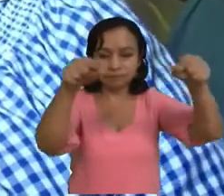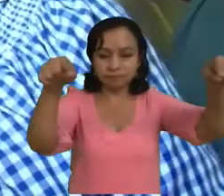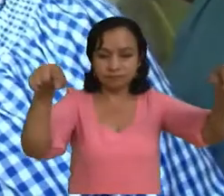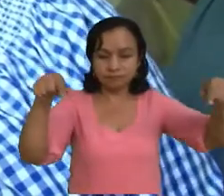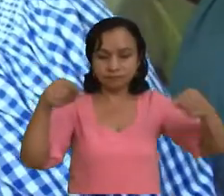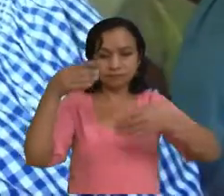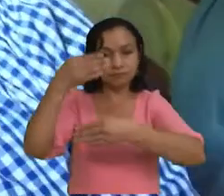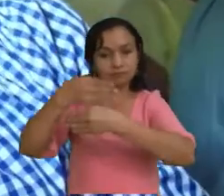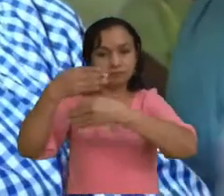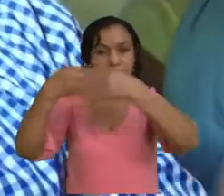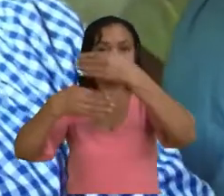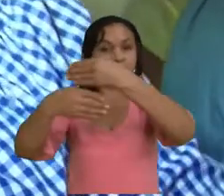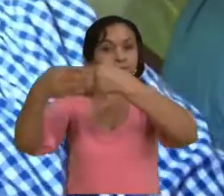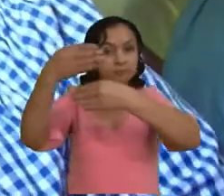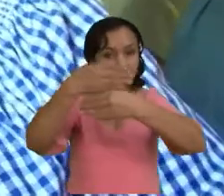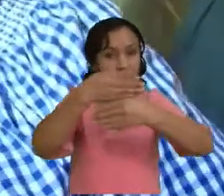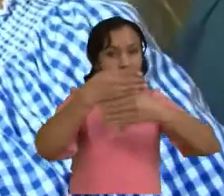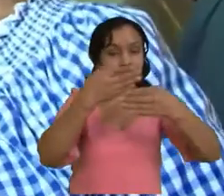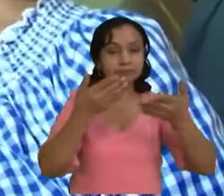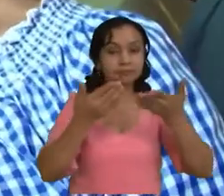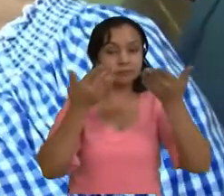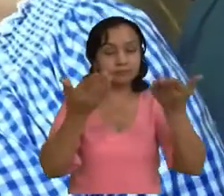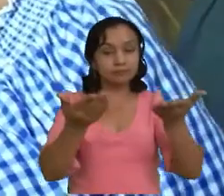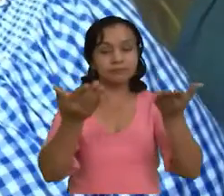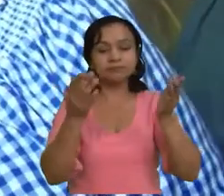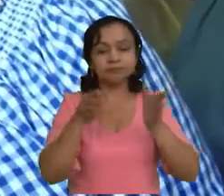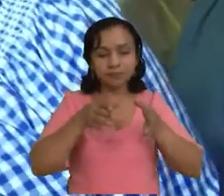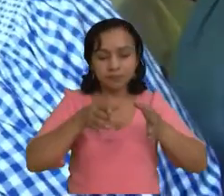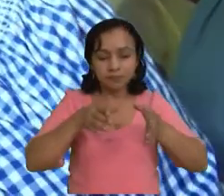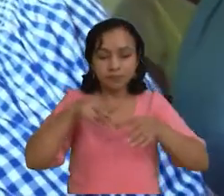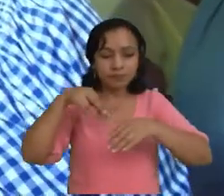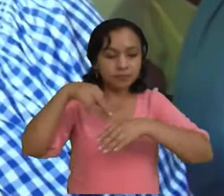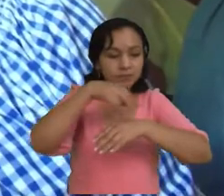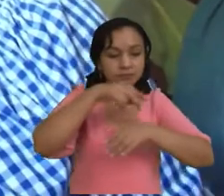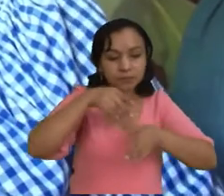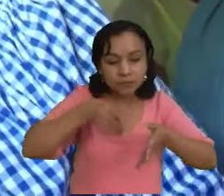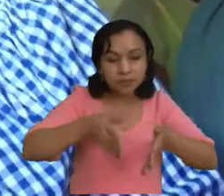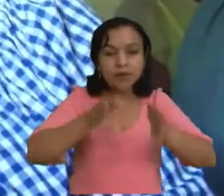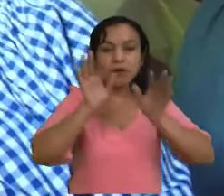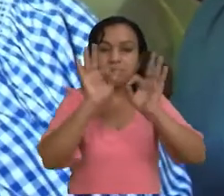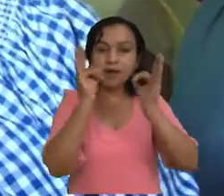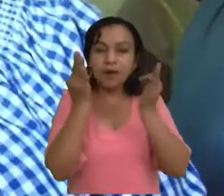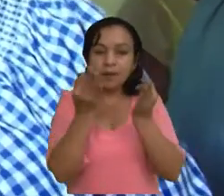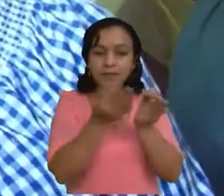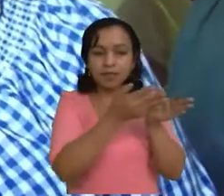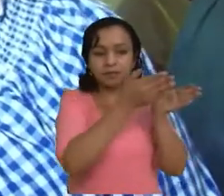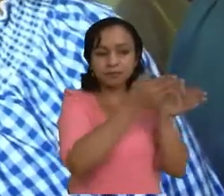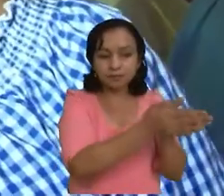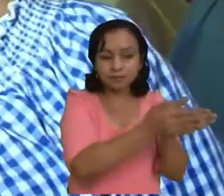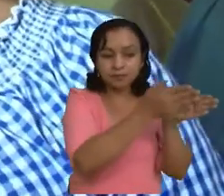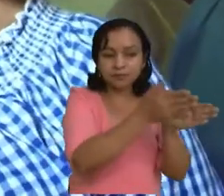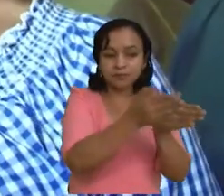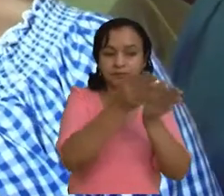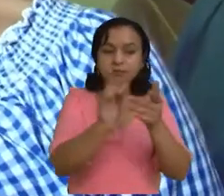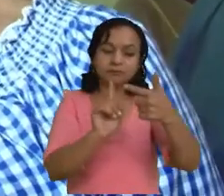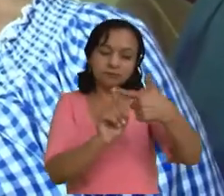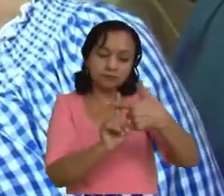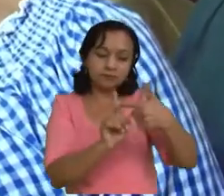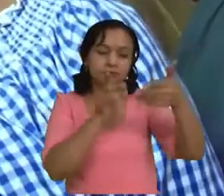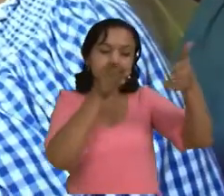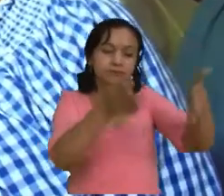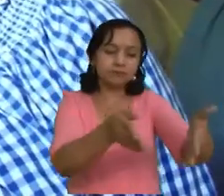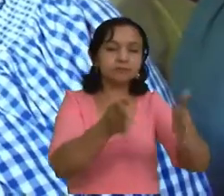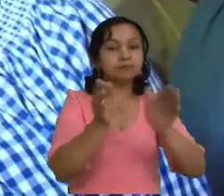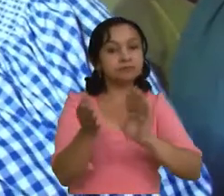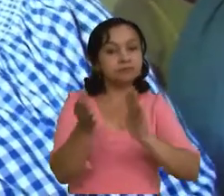darle las condiciones también la construcción de los andenes, darle las condiciones a las familias que vayan a enterrar ahí a sus seres